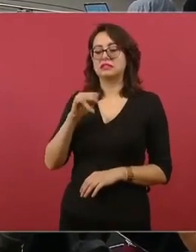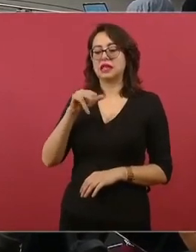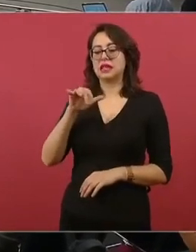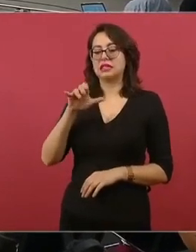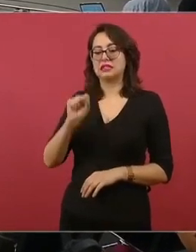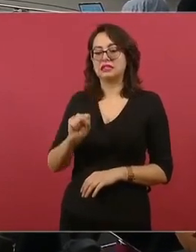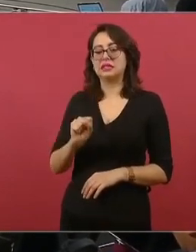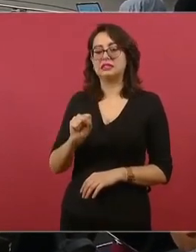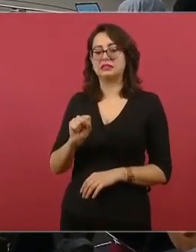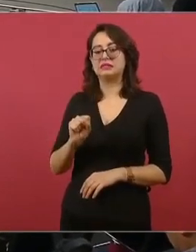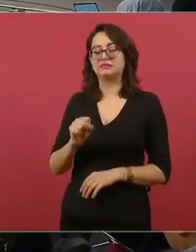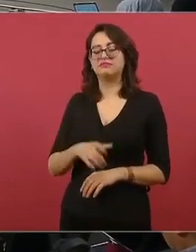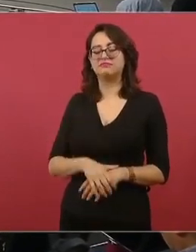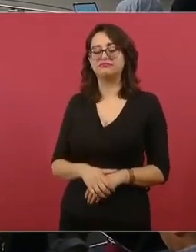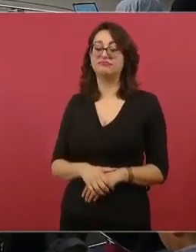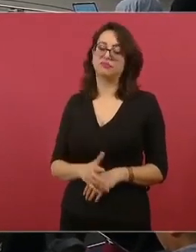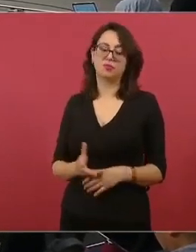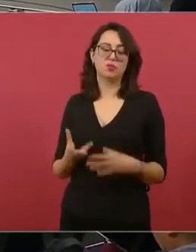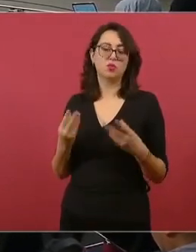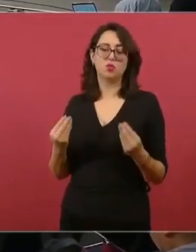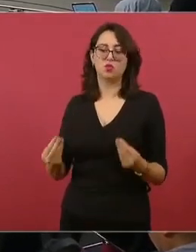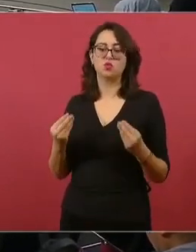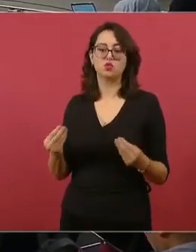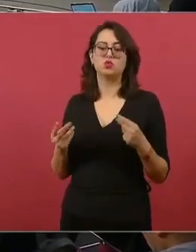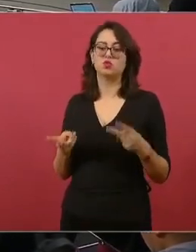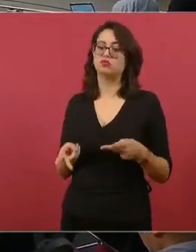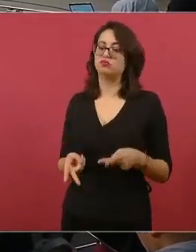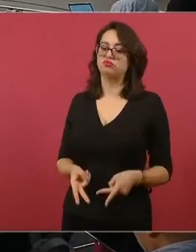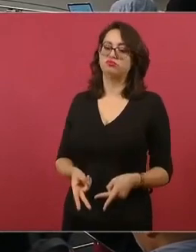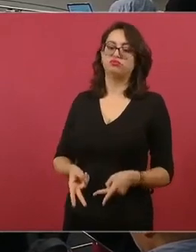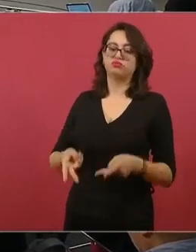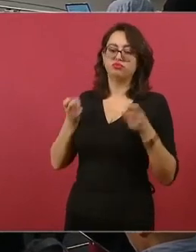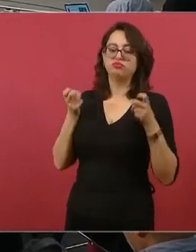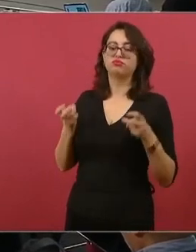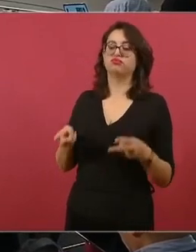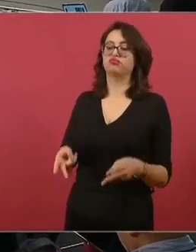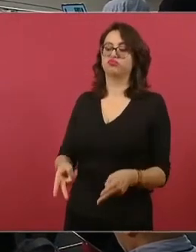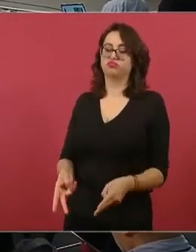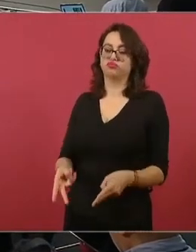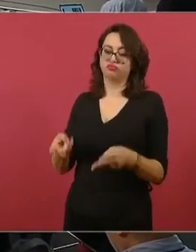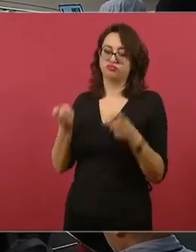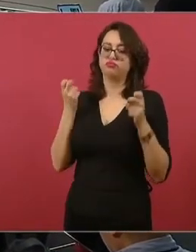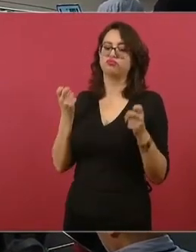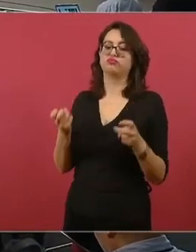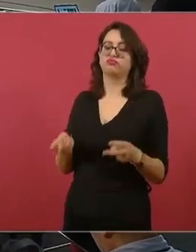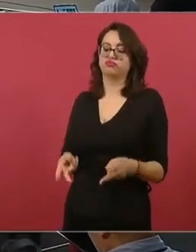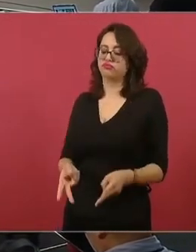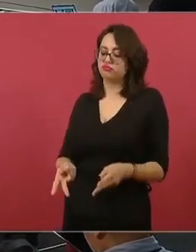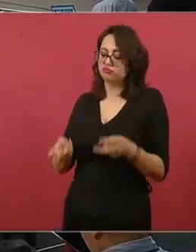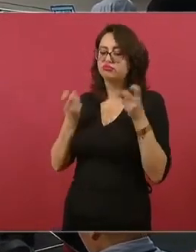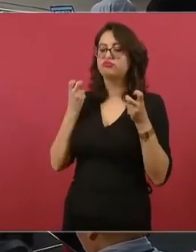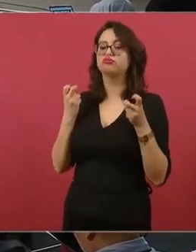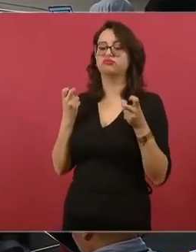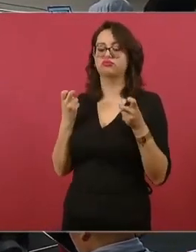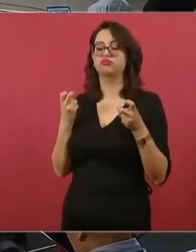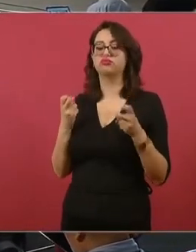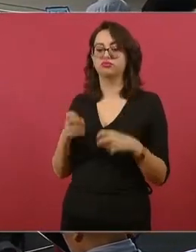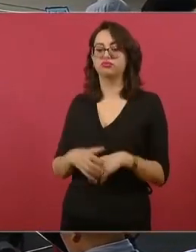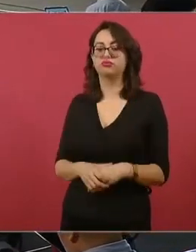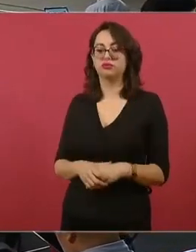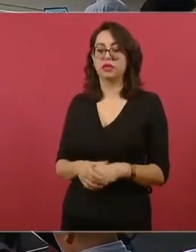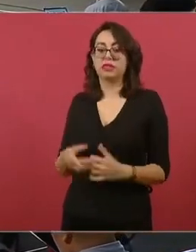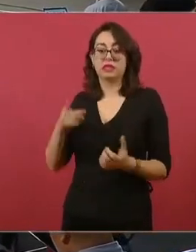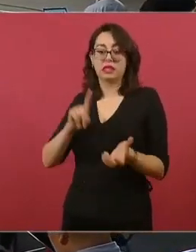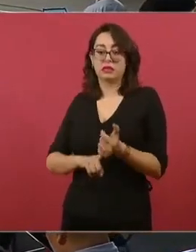decir. Sí. Bueno, pero él lo dijo. Dijo que Salinas se había robado, sí, la partida